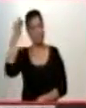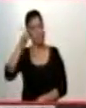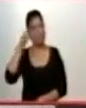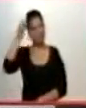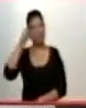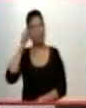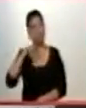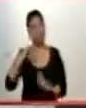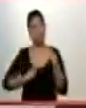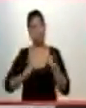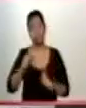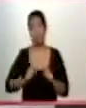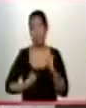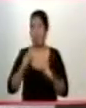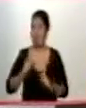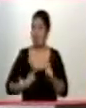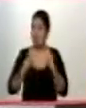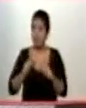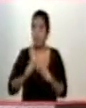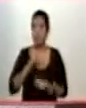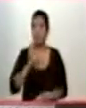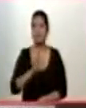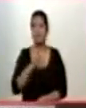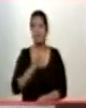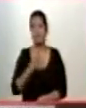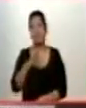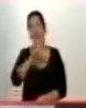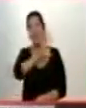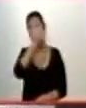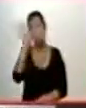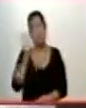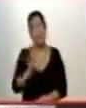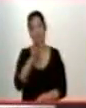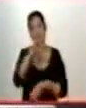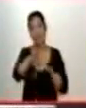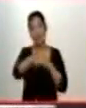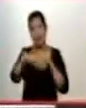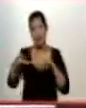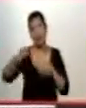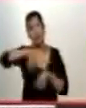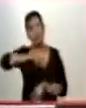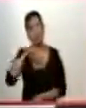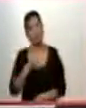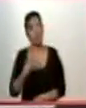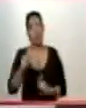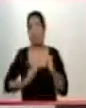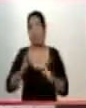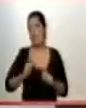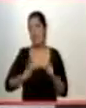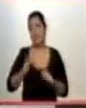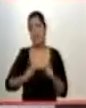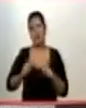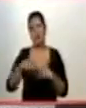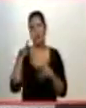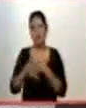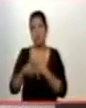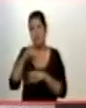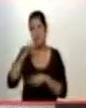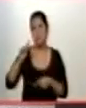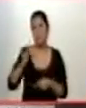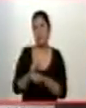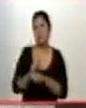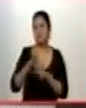la preocupación. Así lo hemos compartido con los hermanos países del Caribe. Todos debemos estar preocupados sobre la amenaza que